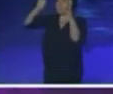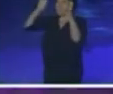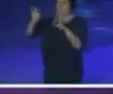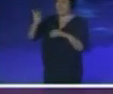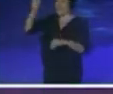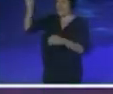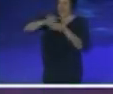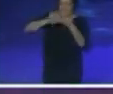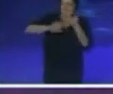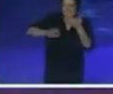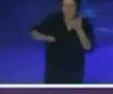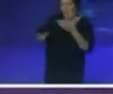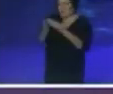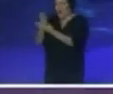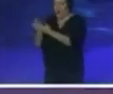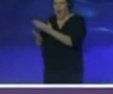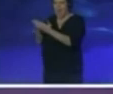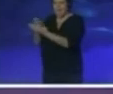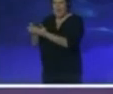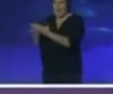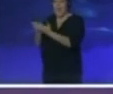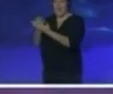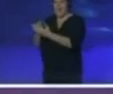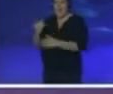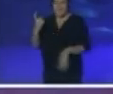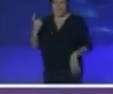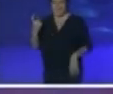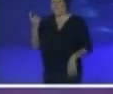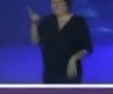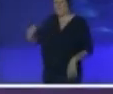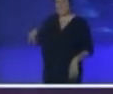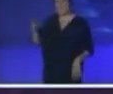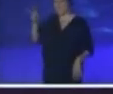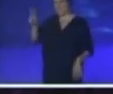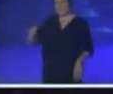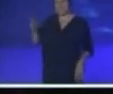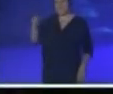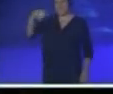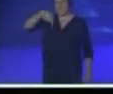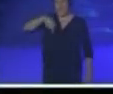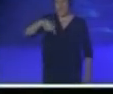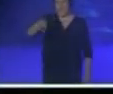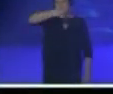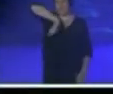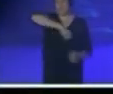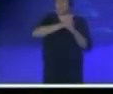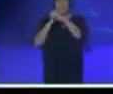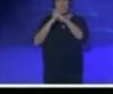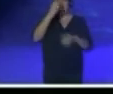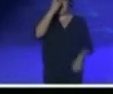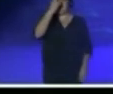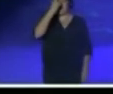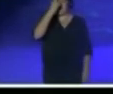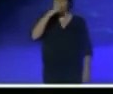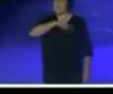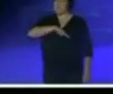y propuestas nunca faltarán. Y bambones hoy, te siente aquí